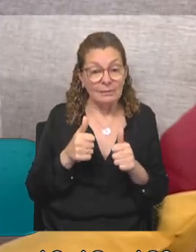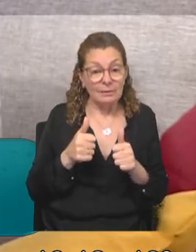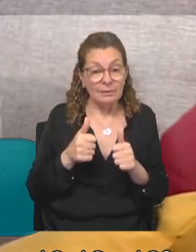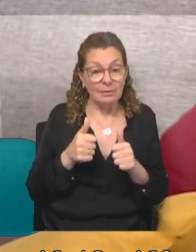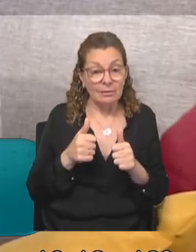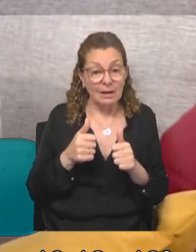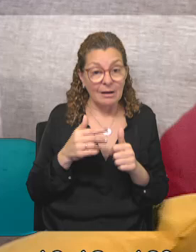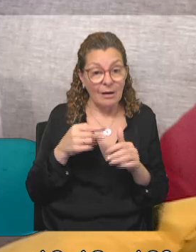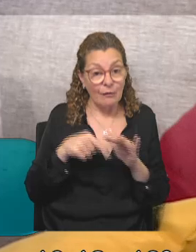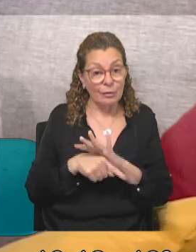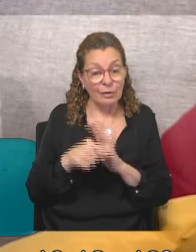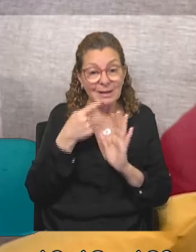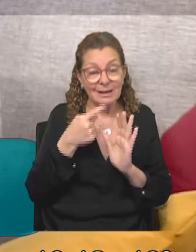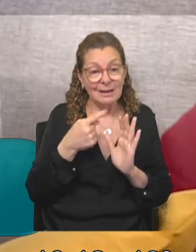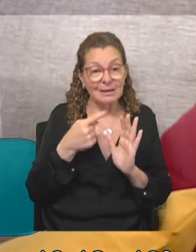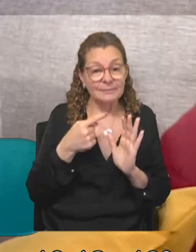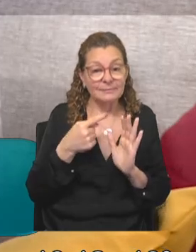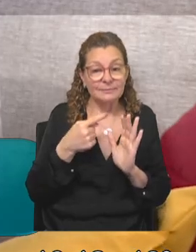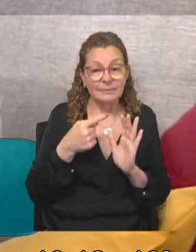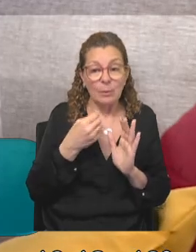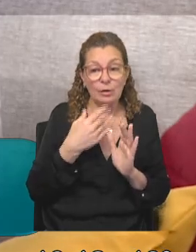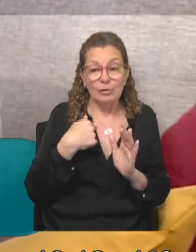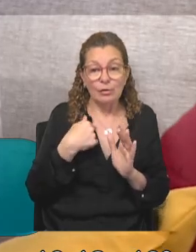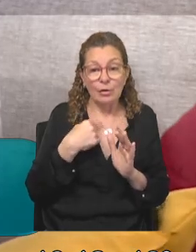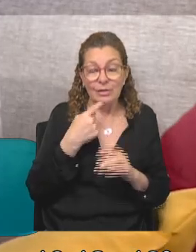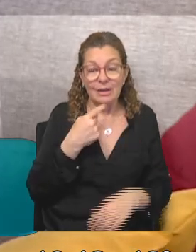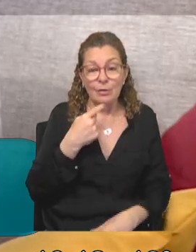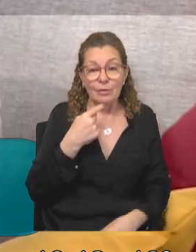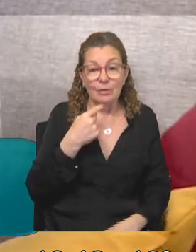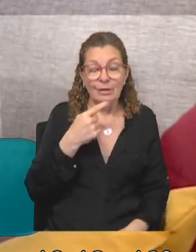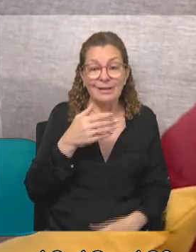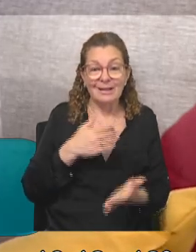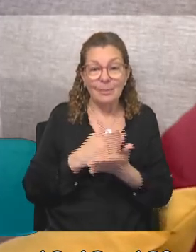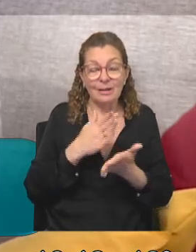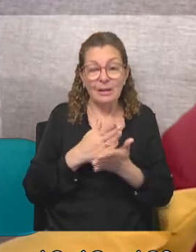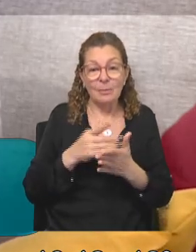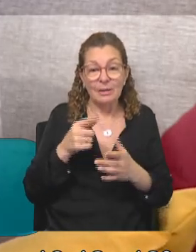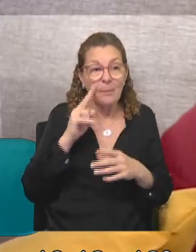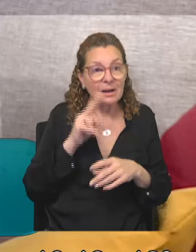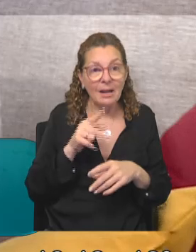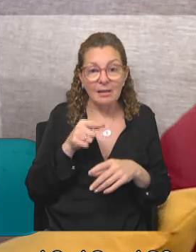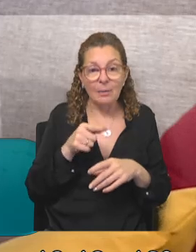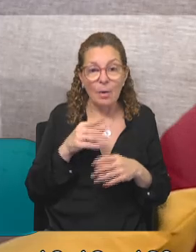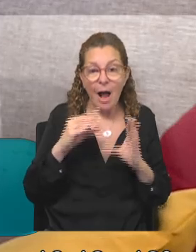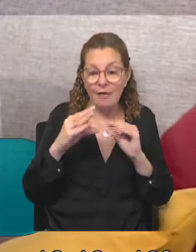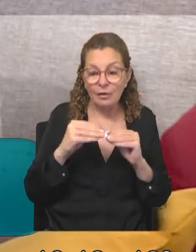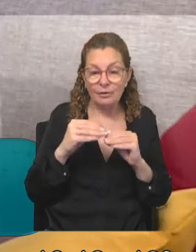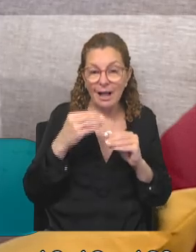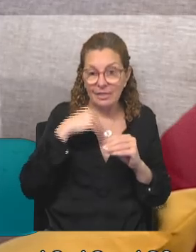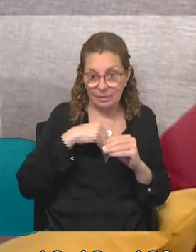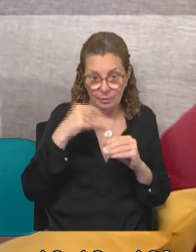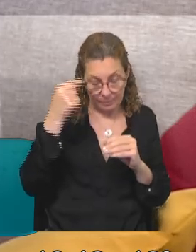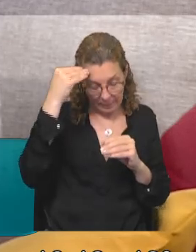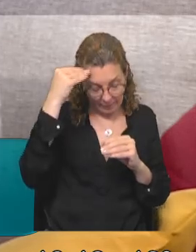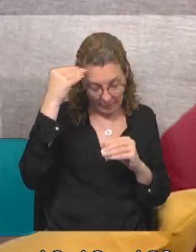en el fondo, esta idea, viste, Fito, de bueno, si yo repito constantemente y tengo esta mirada en un diálogo interno, ¿no?